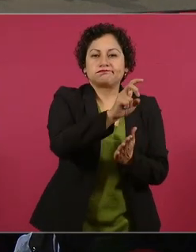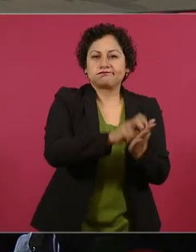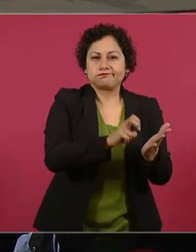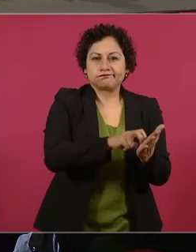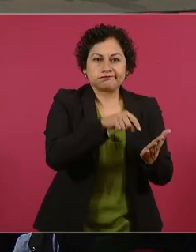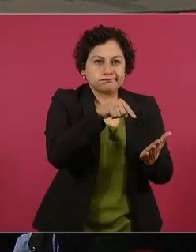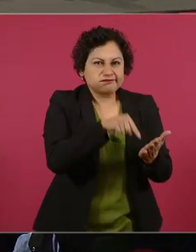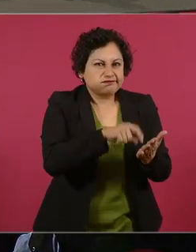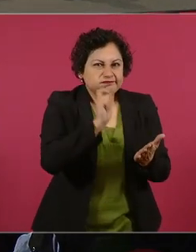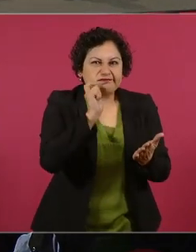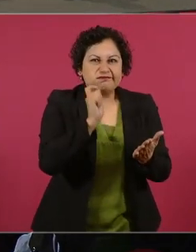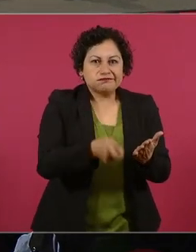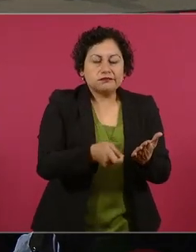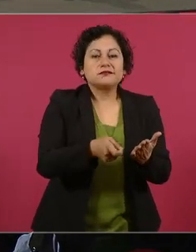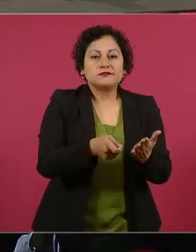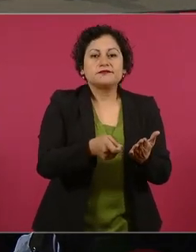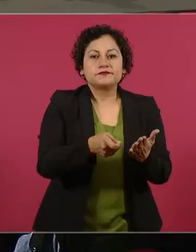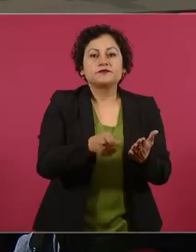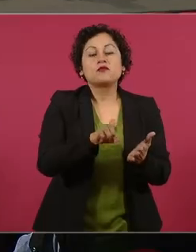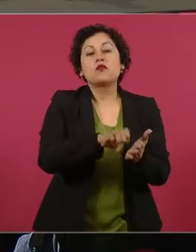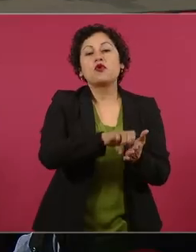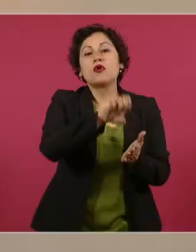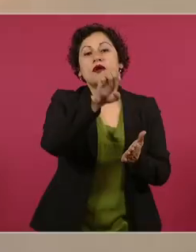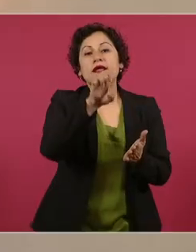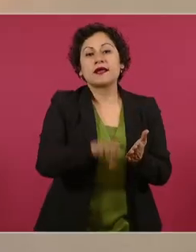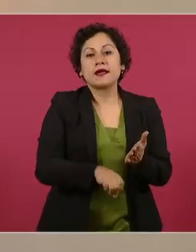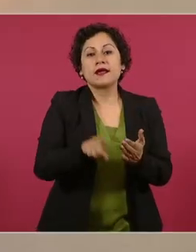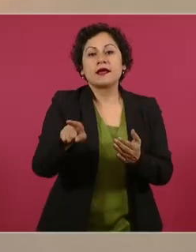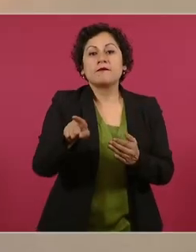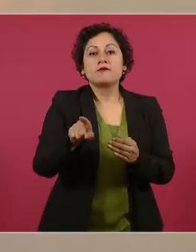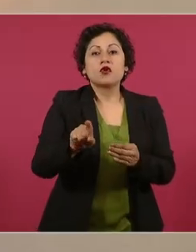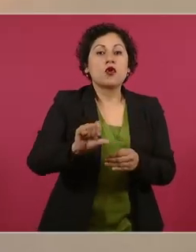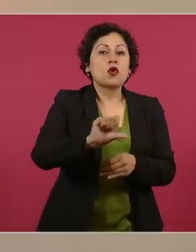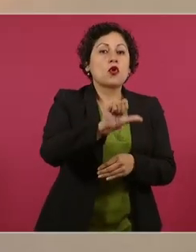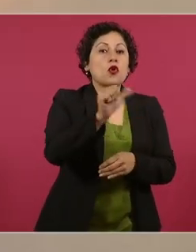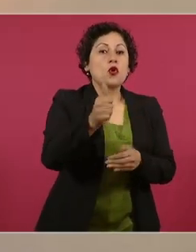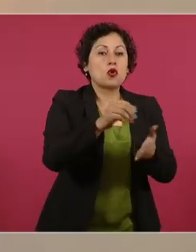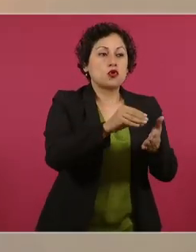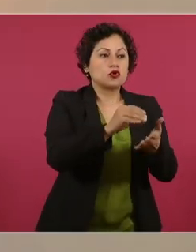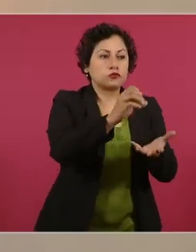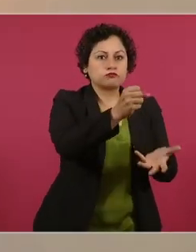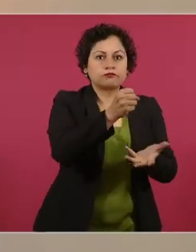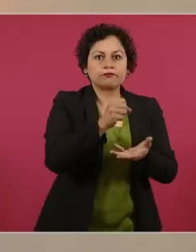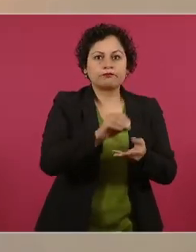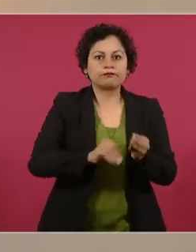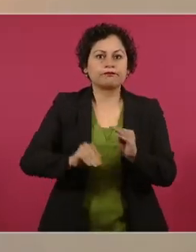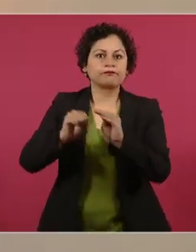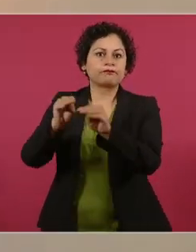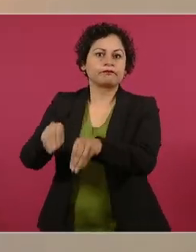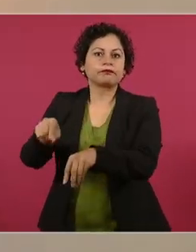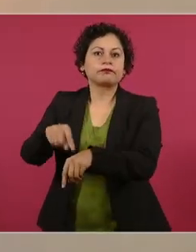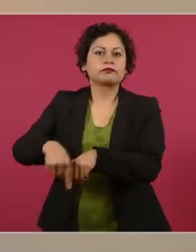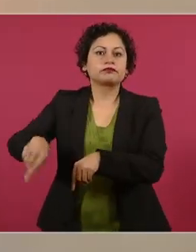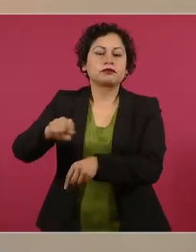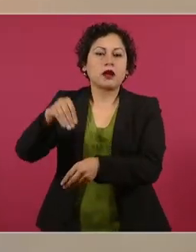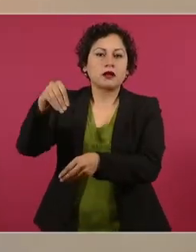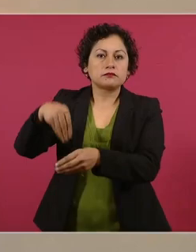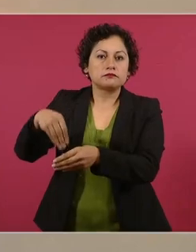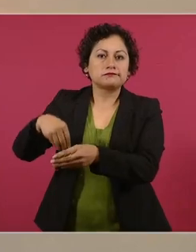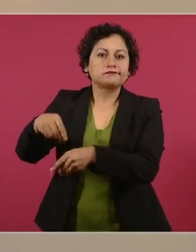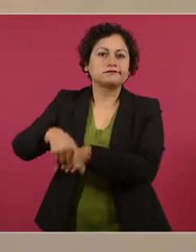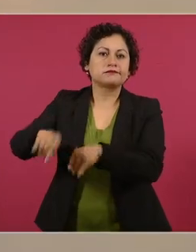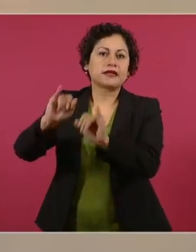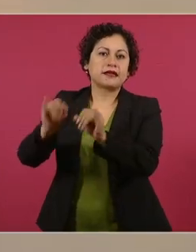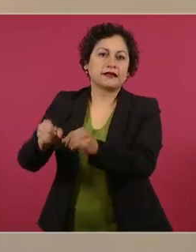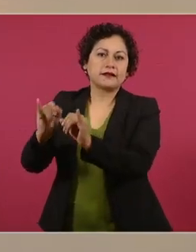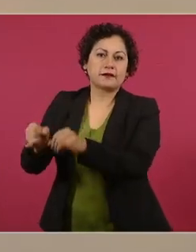ver con pasar los recursos a cuentas individuales y que los rendimientos están dando porcentajes muy bajos del salario.